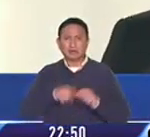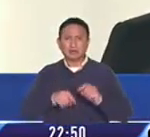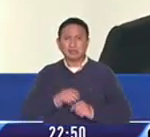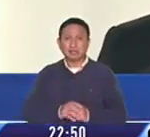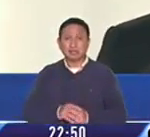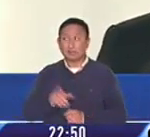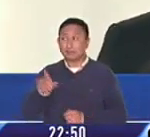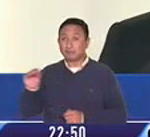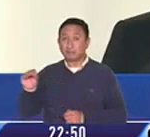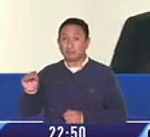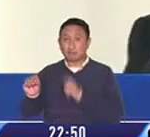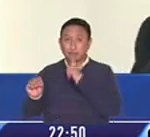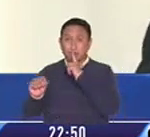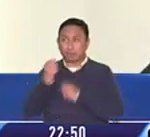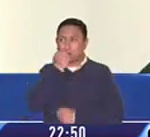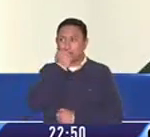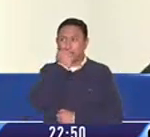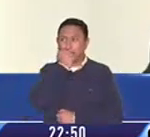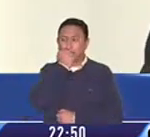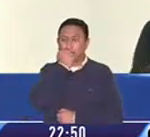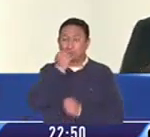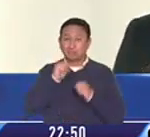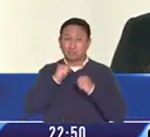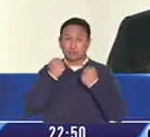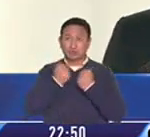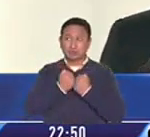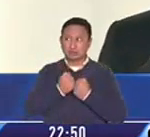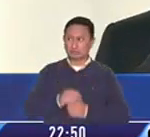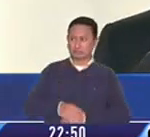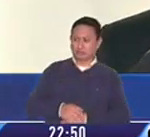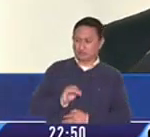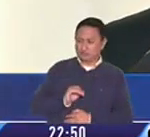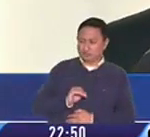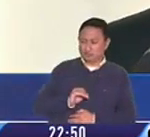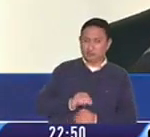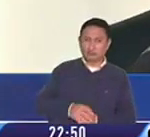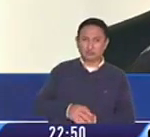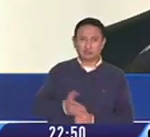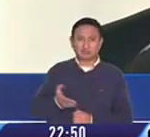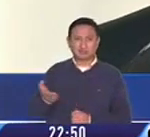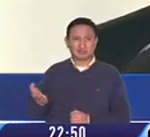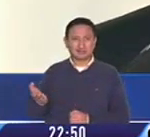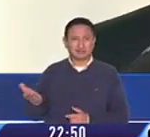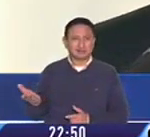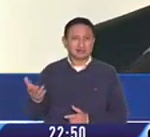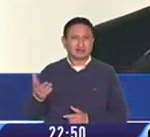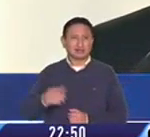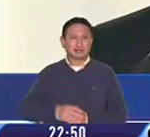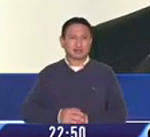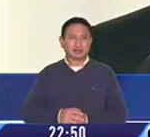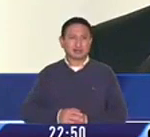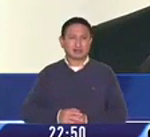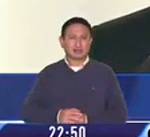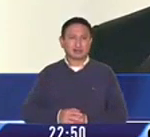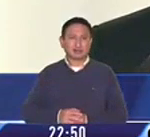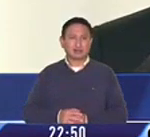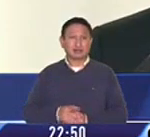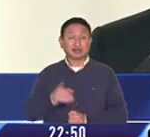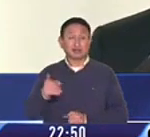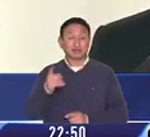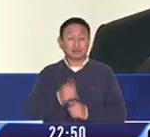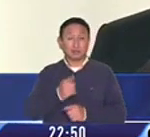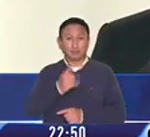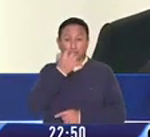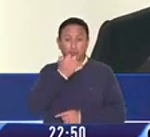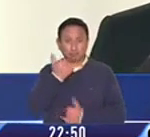ni a su pareja. Y también la sociedad estigmatiza. Ay, con relación con tipo sexual. Y por eso no se ve.